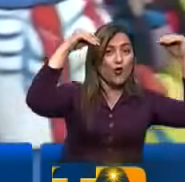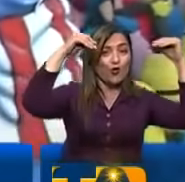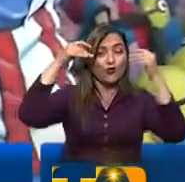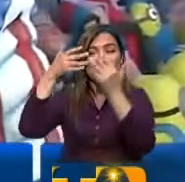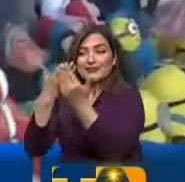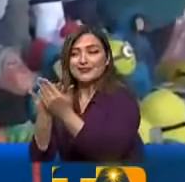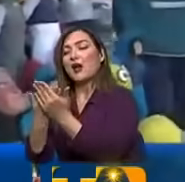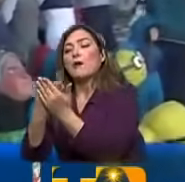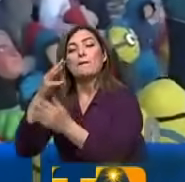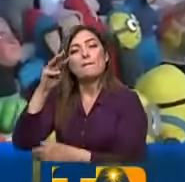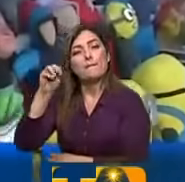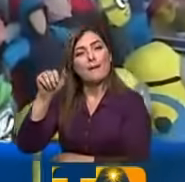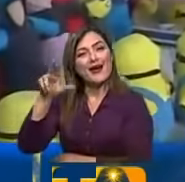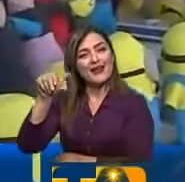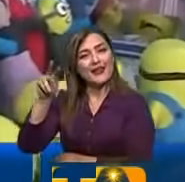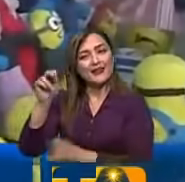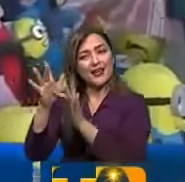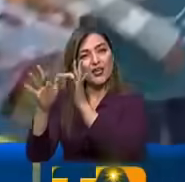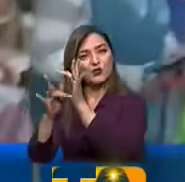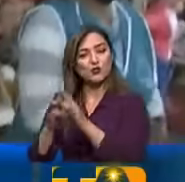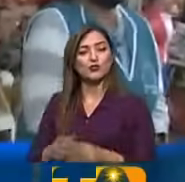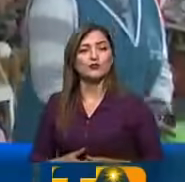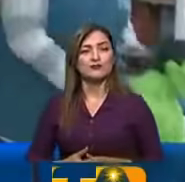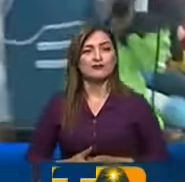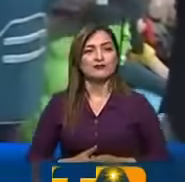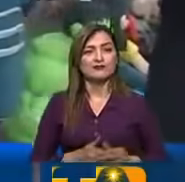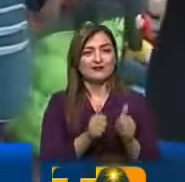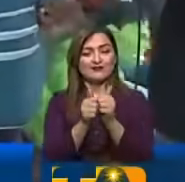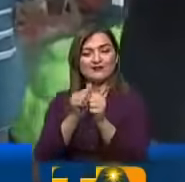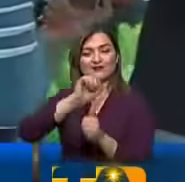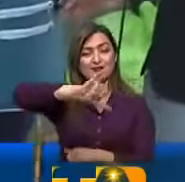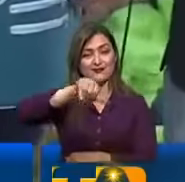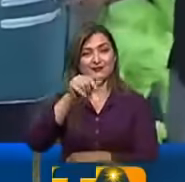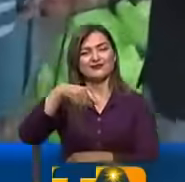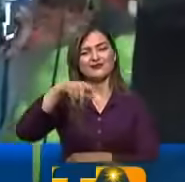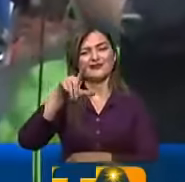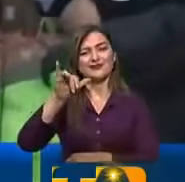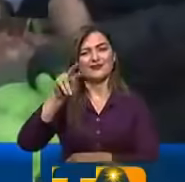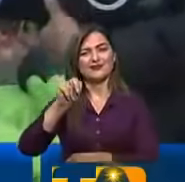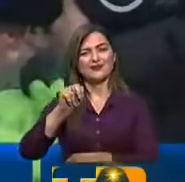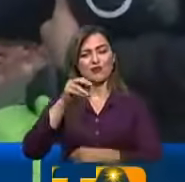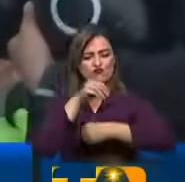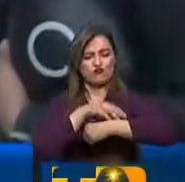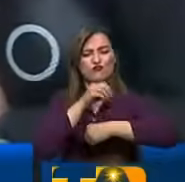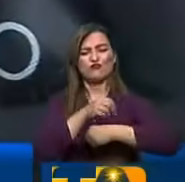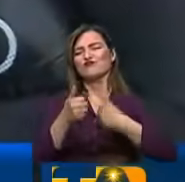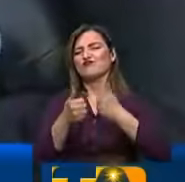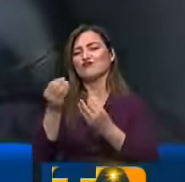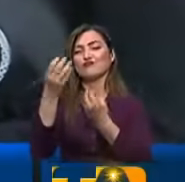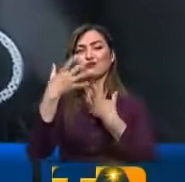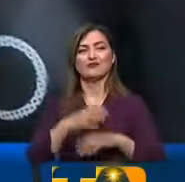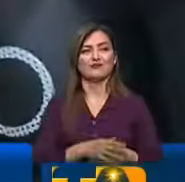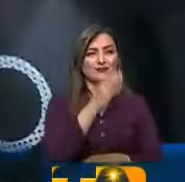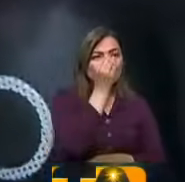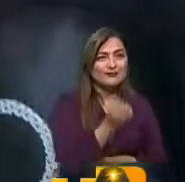Mariana Jesús. Esta mañana nos acompaña Jacqueline para que nos cuente un poquito sobre los monigotes que han preparado acá. Sí, buenos